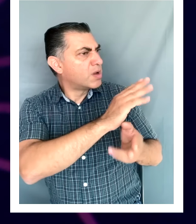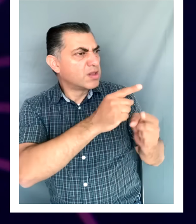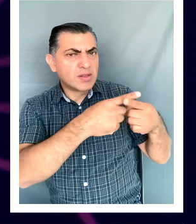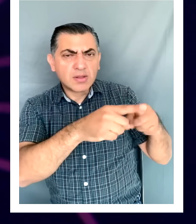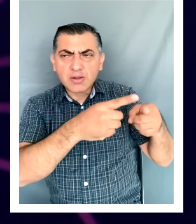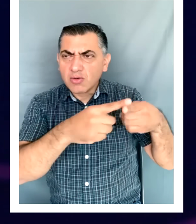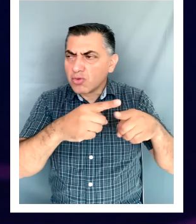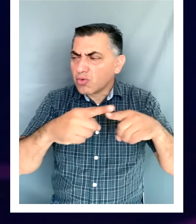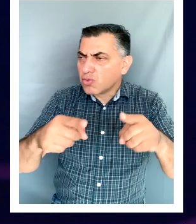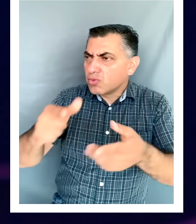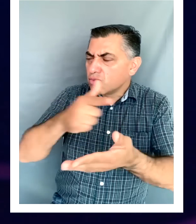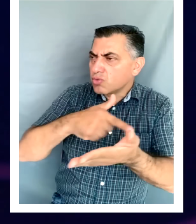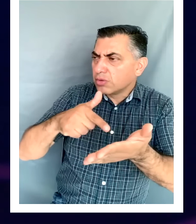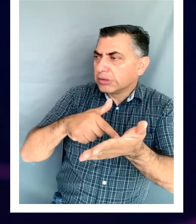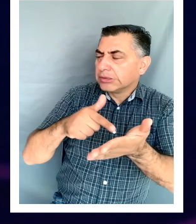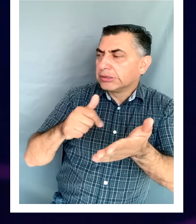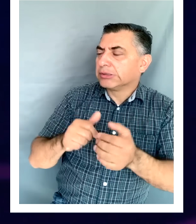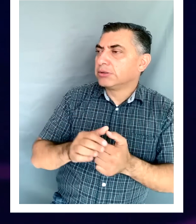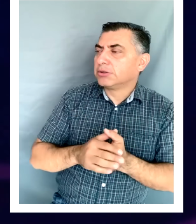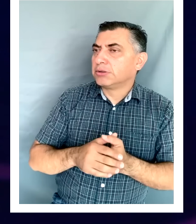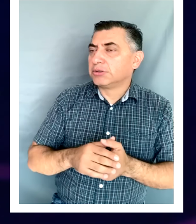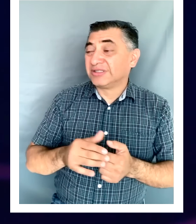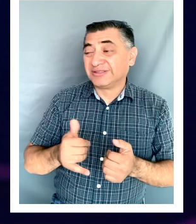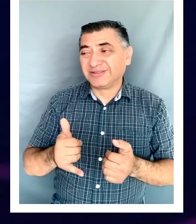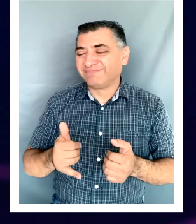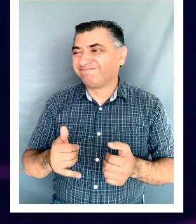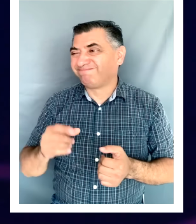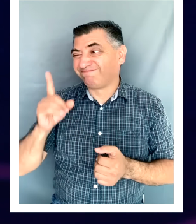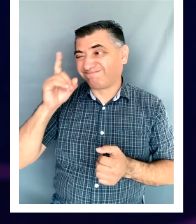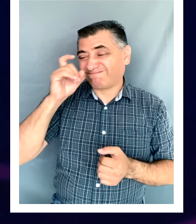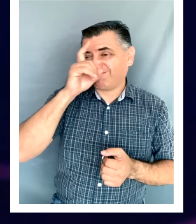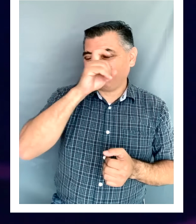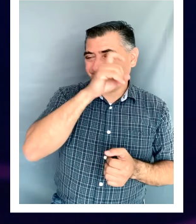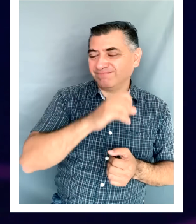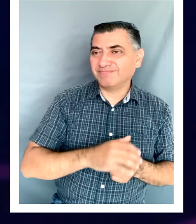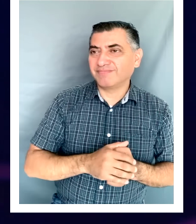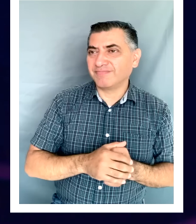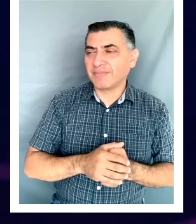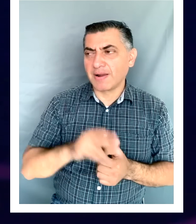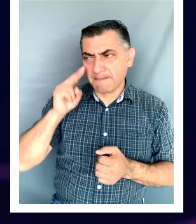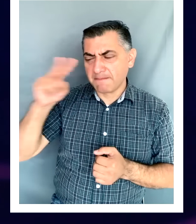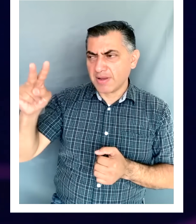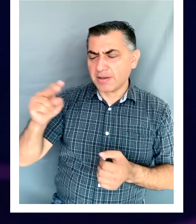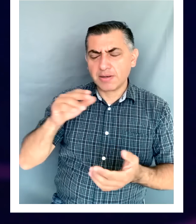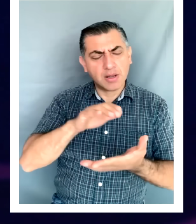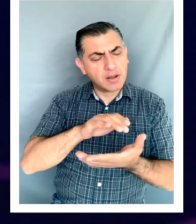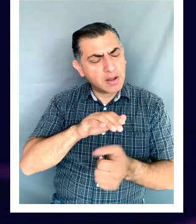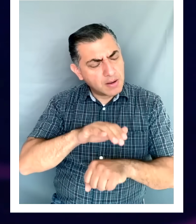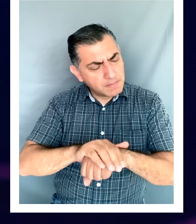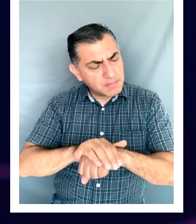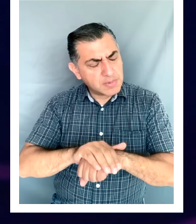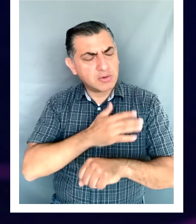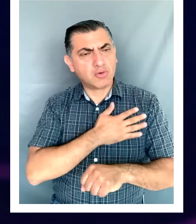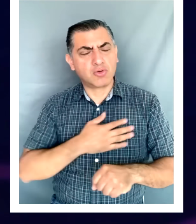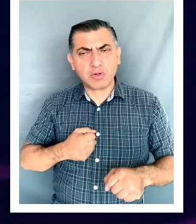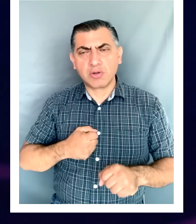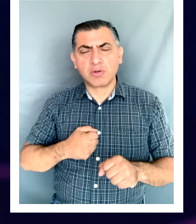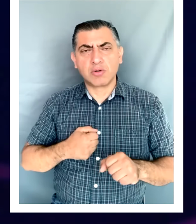vamos a ver algunas cosas que les hacen mantenerse inestables en el mundo por ejemplo los amigos de tus hijos ellos van y vienen